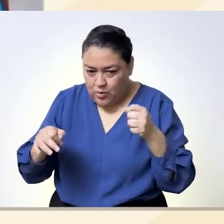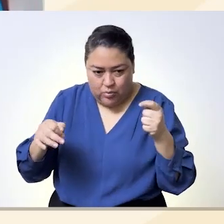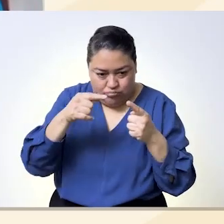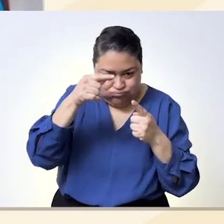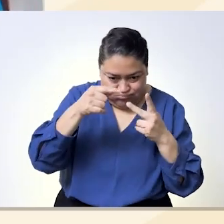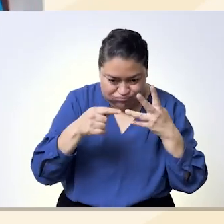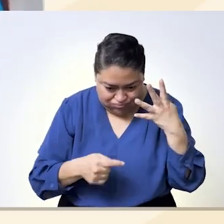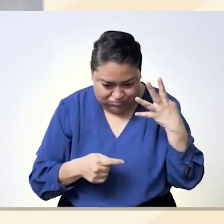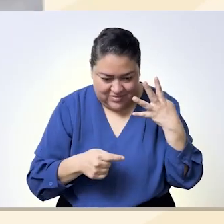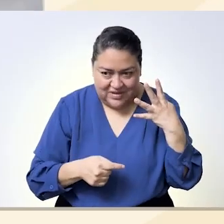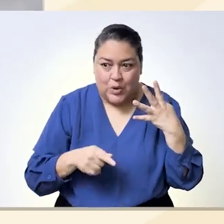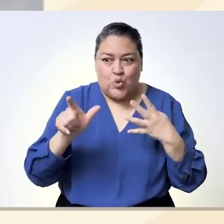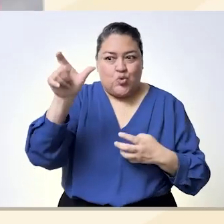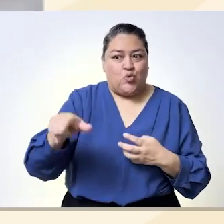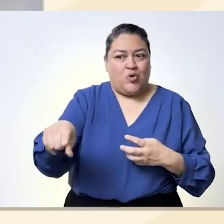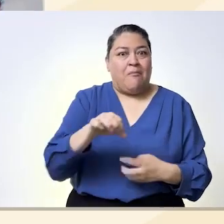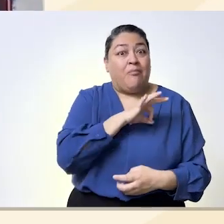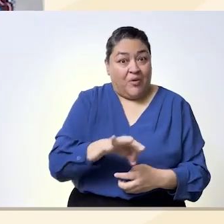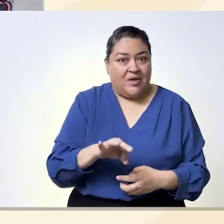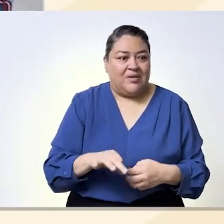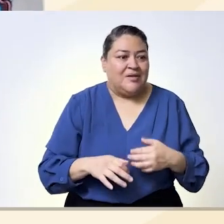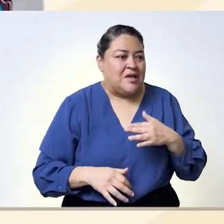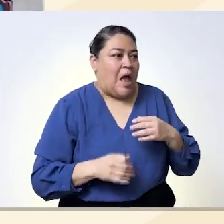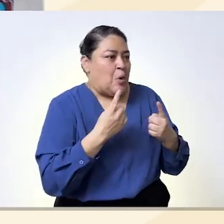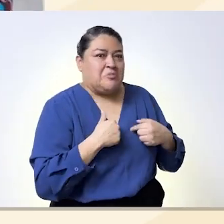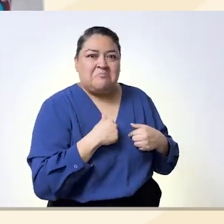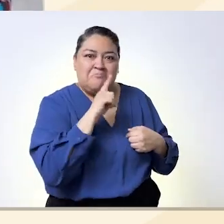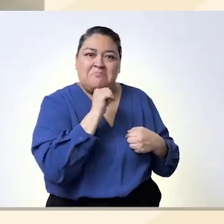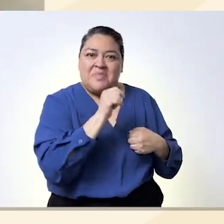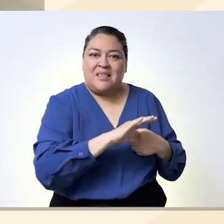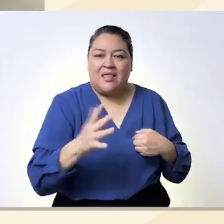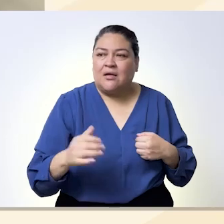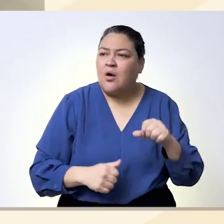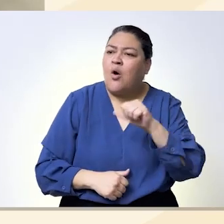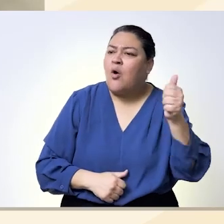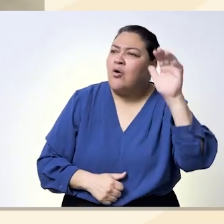varias cosas? Estas emociones poder. tan combinadas, Ajá, ¿no? exacto. Ujú.